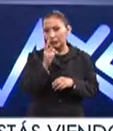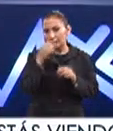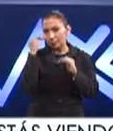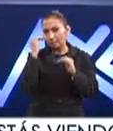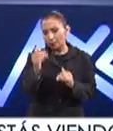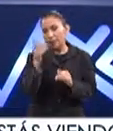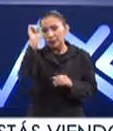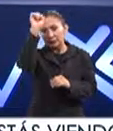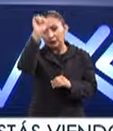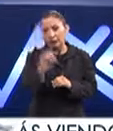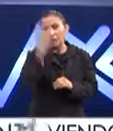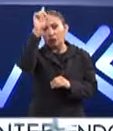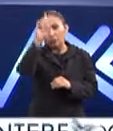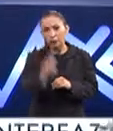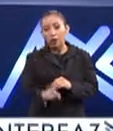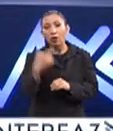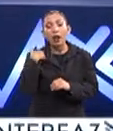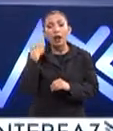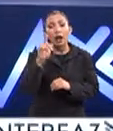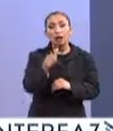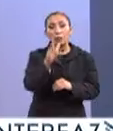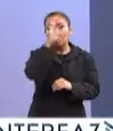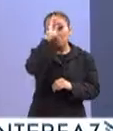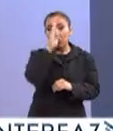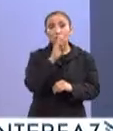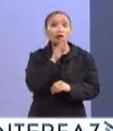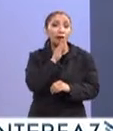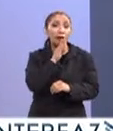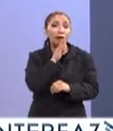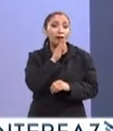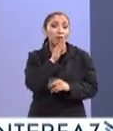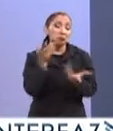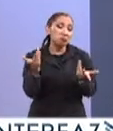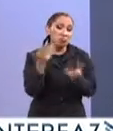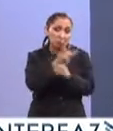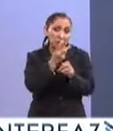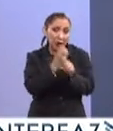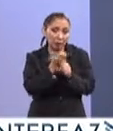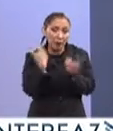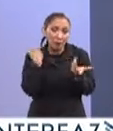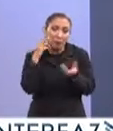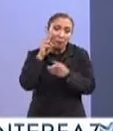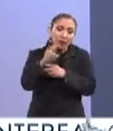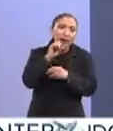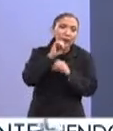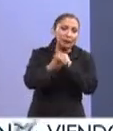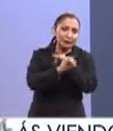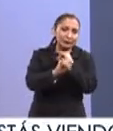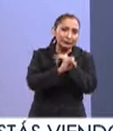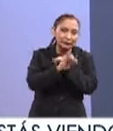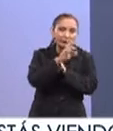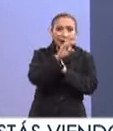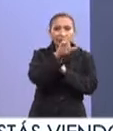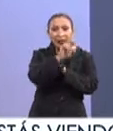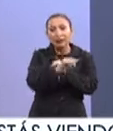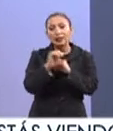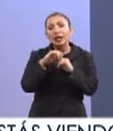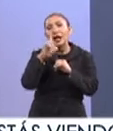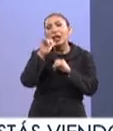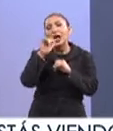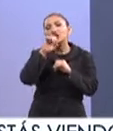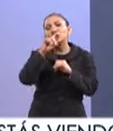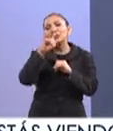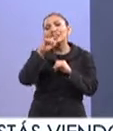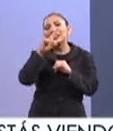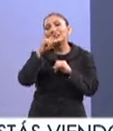diciembre, todos los sábados y domingos a las 12 del día. Y pues bueno, los invitamos a que nos sigan también en nuestras redes sociales, la Sociedad de las